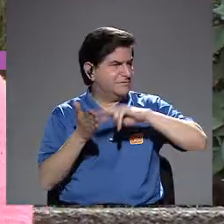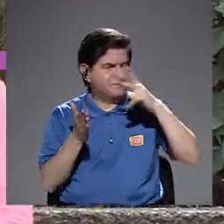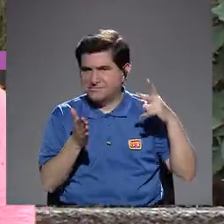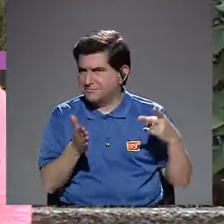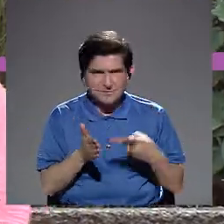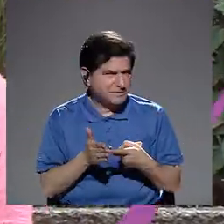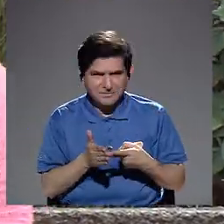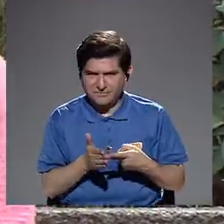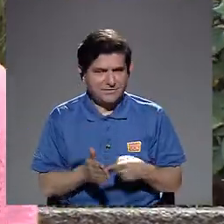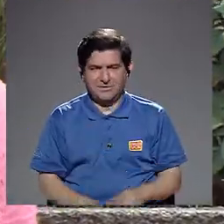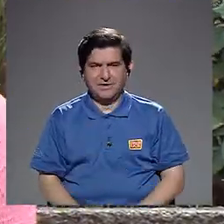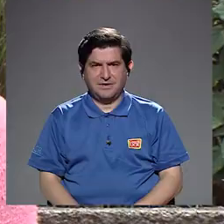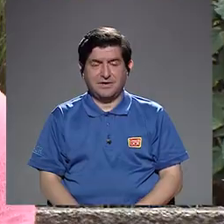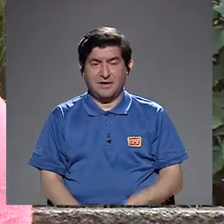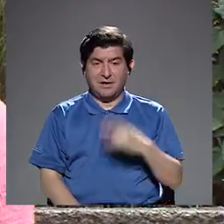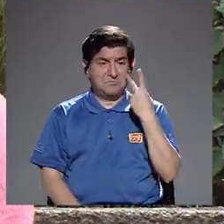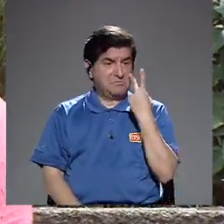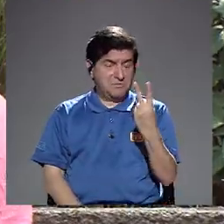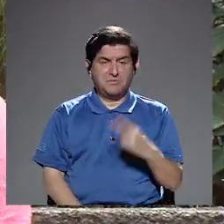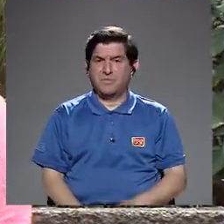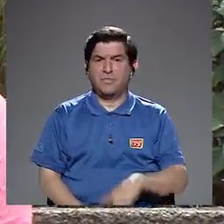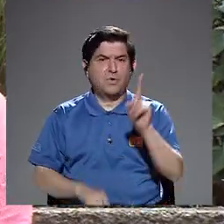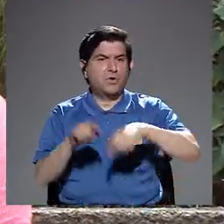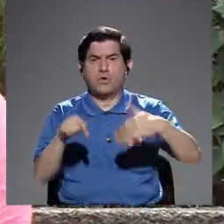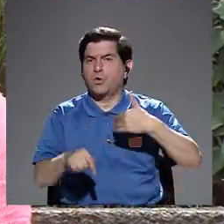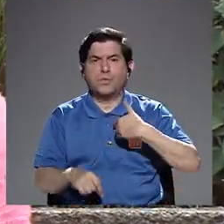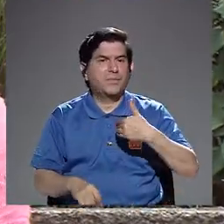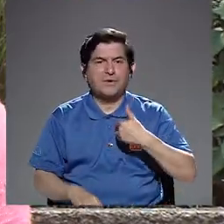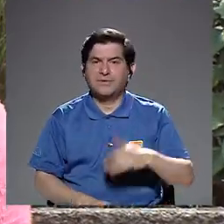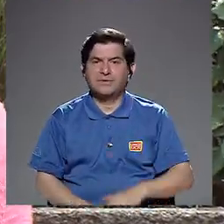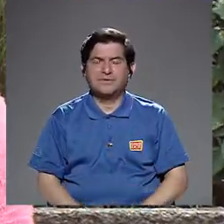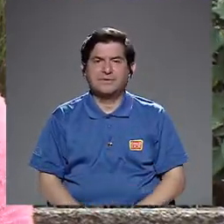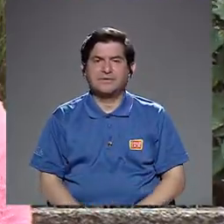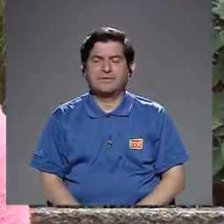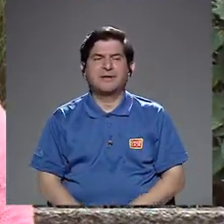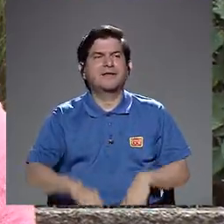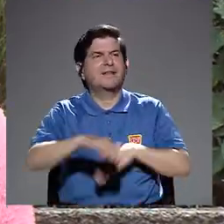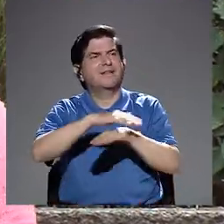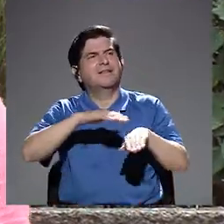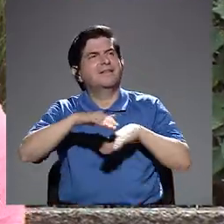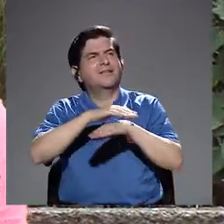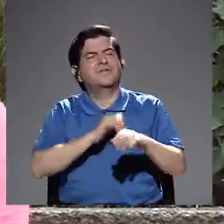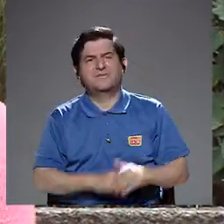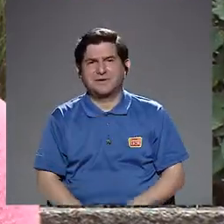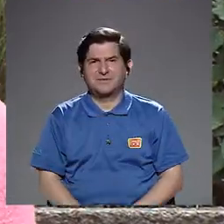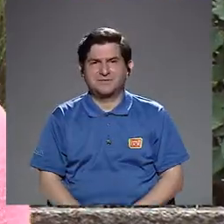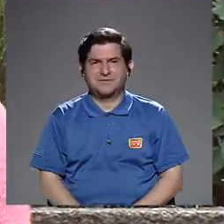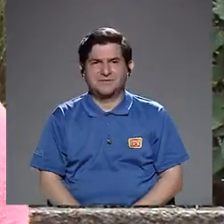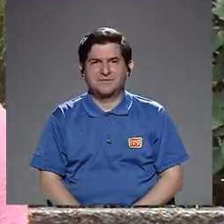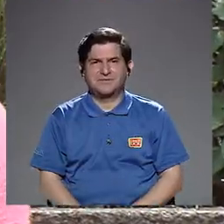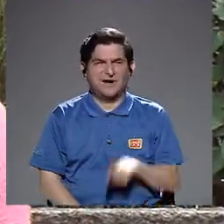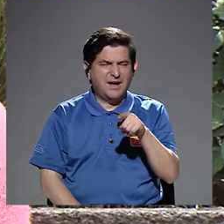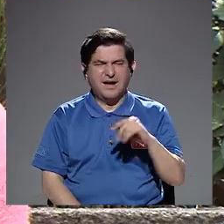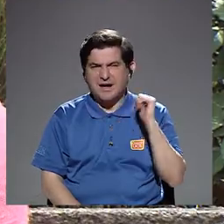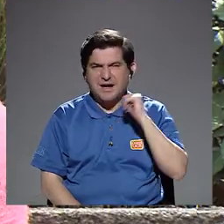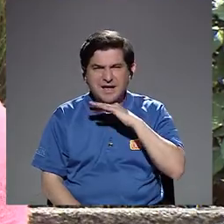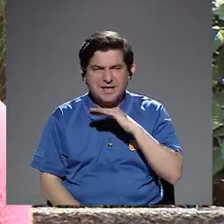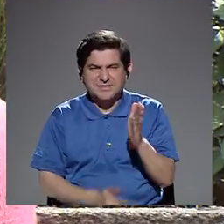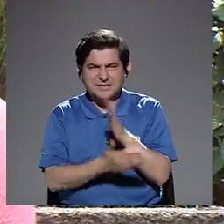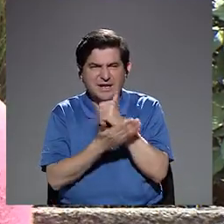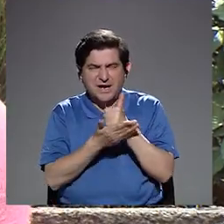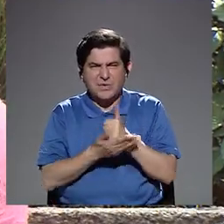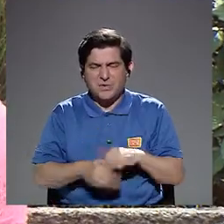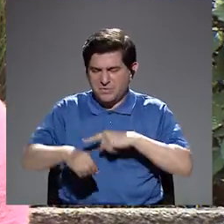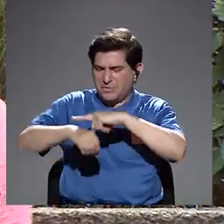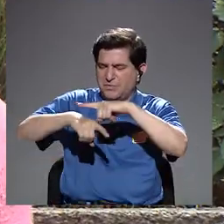decir que porque no lo veas, no lo puedes tener. Entonces, lo más básico es lo que salga extraño en zona genital,